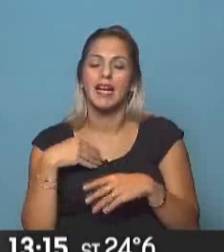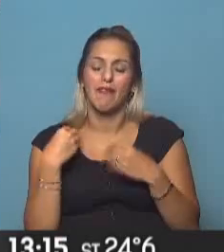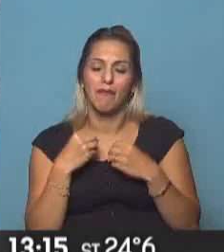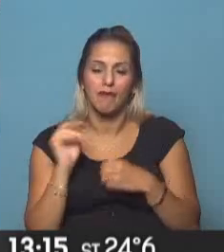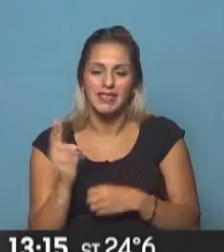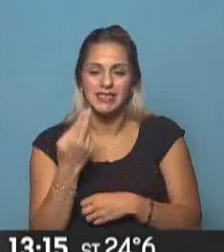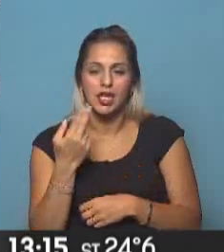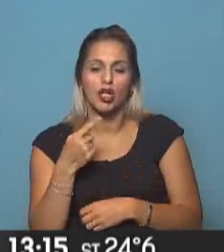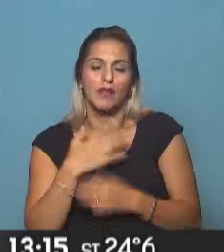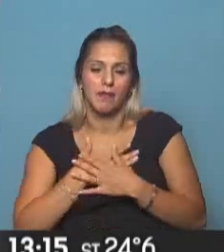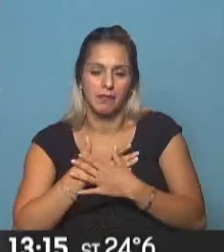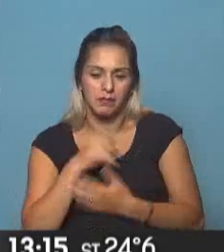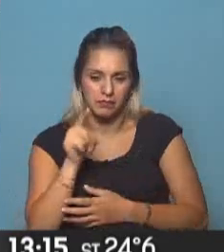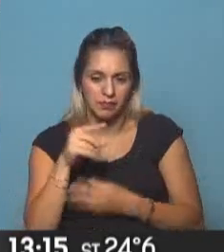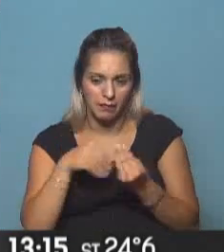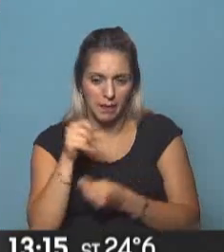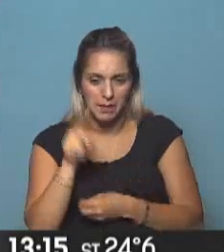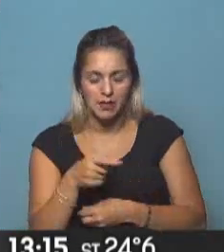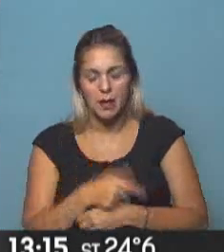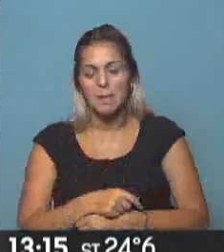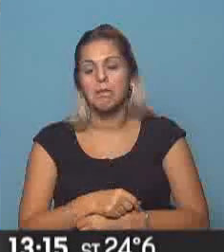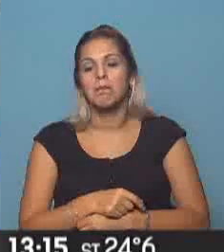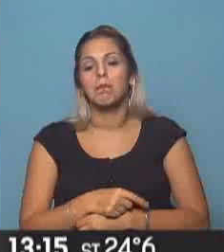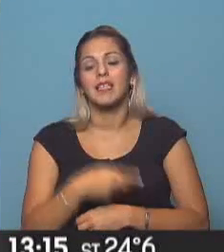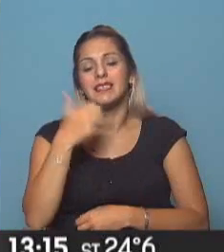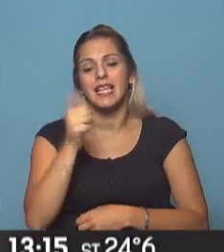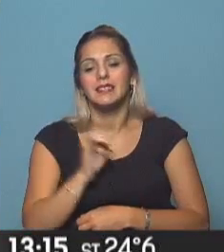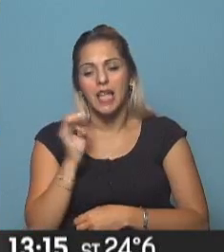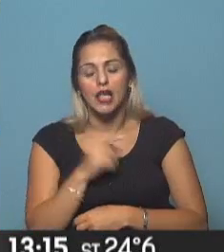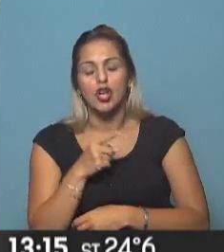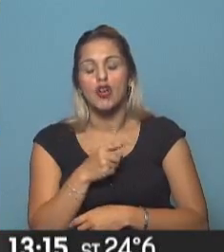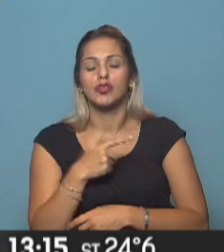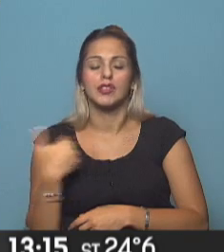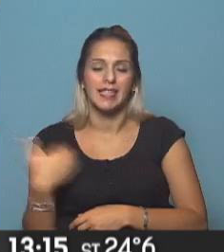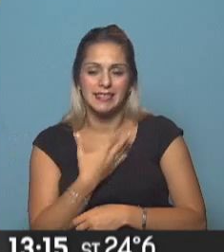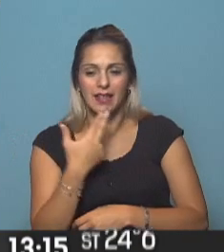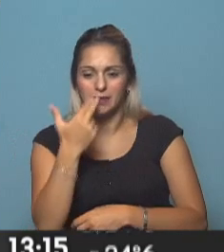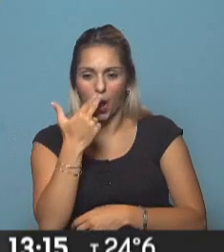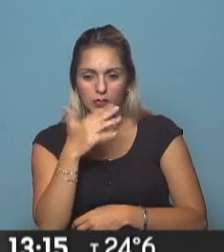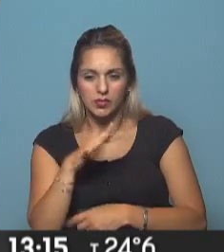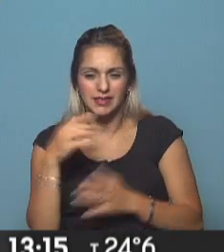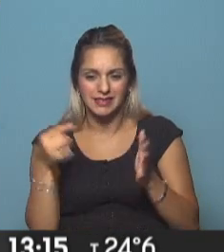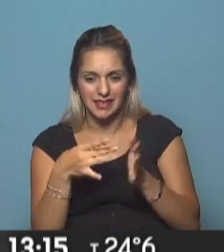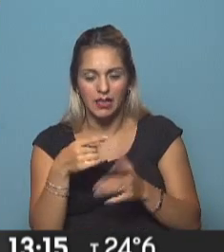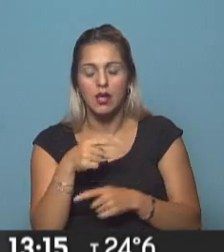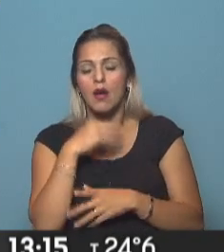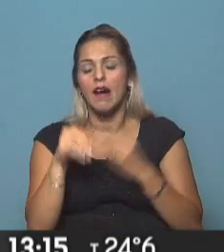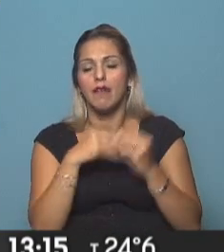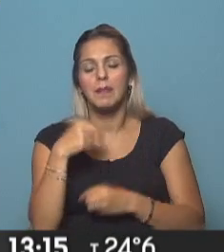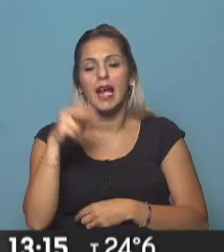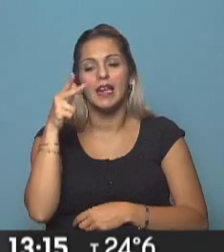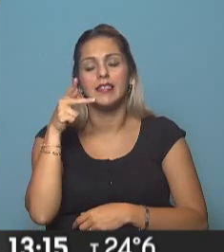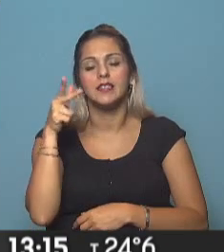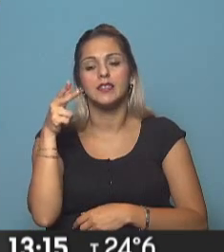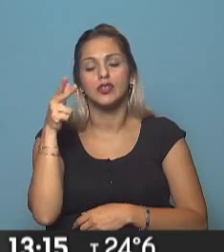seres queridos. Se cumplen 6 años de la tragedia de Once y los familiares haremos un acto a las 8:32 en el andén 1 de